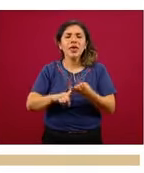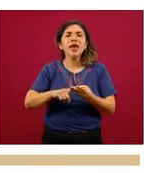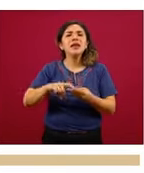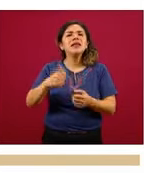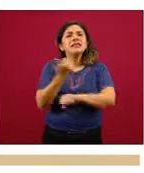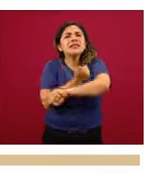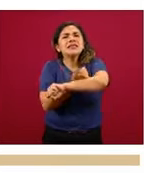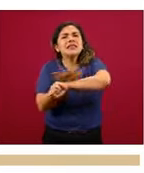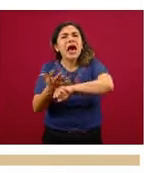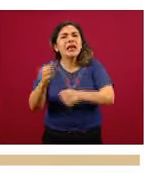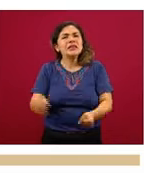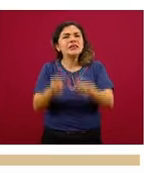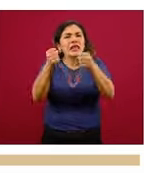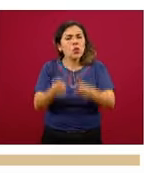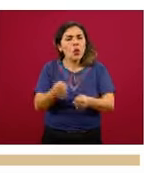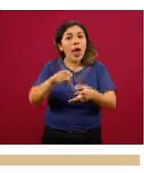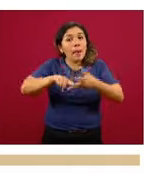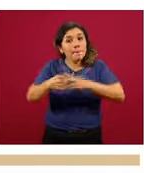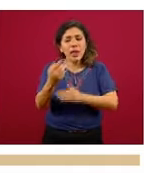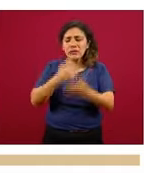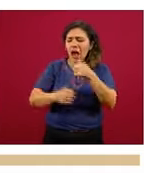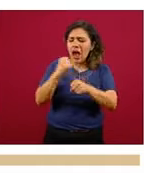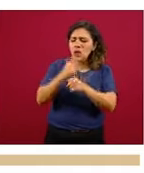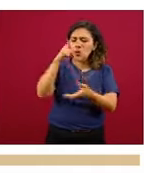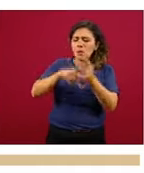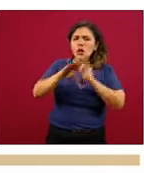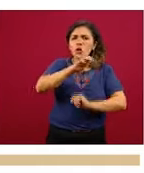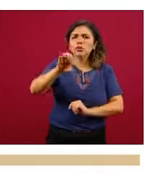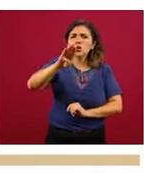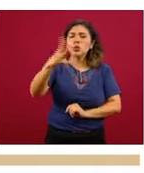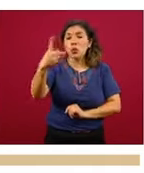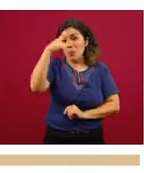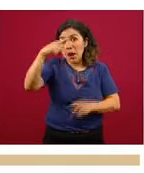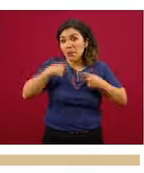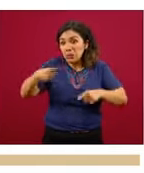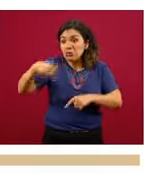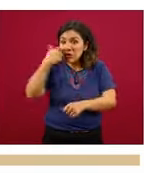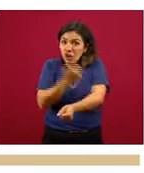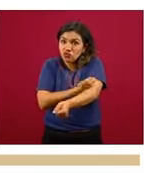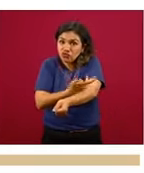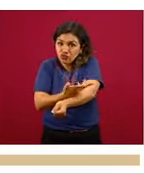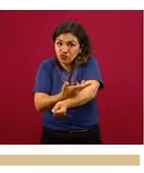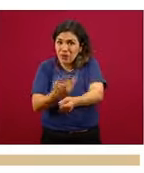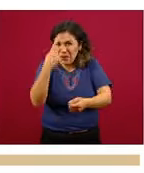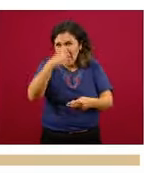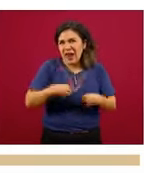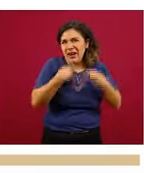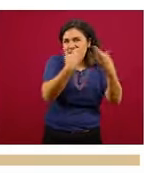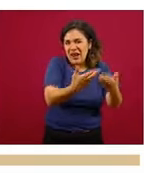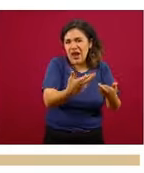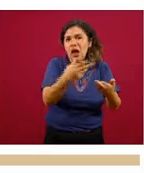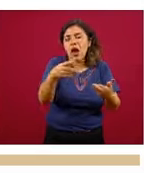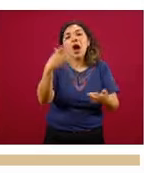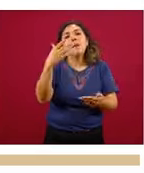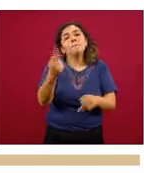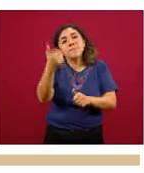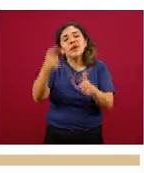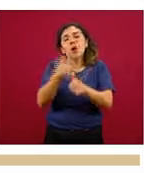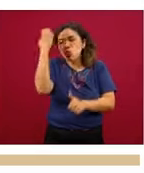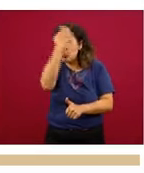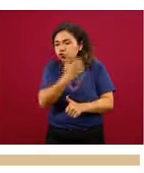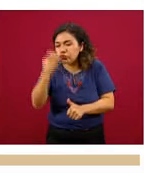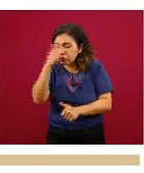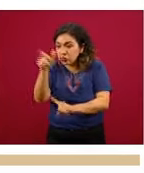de 1994, donde se realizan pruebas para los donadores de sangre y también para aquellas personas que donan